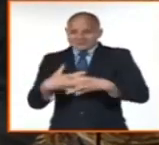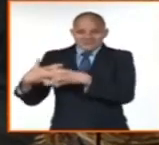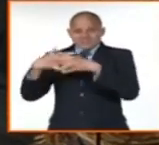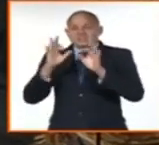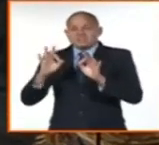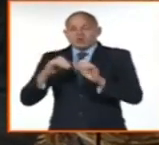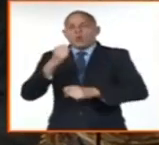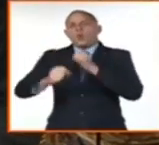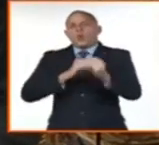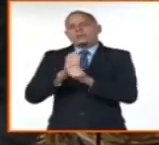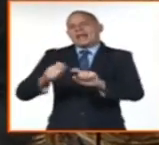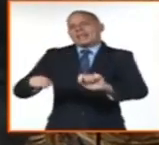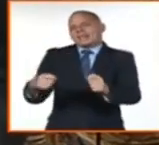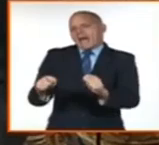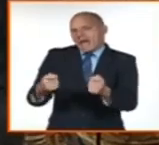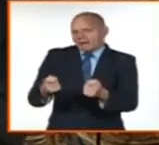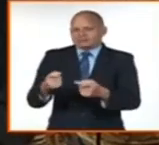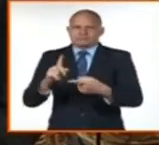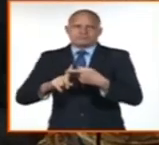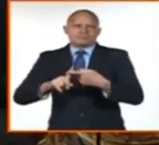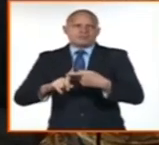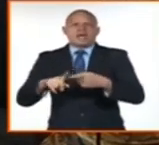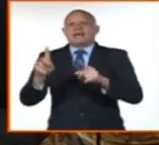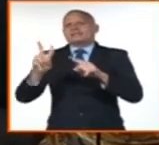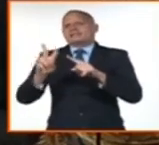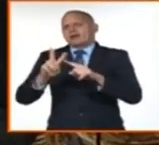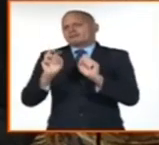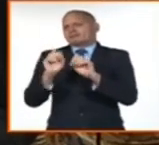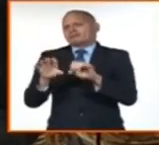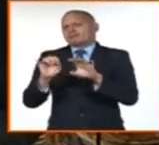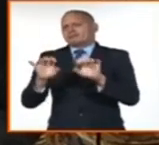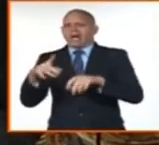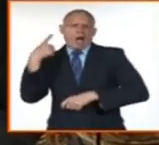desmontando, diciendo mentiras, desprestigiando, ¿no? Eso ha estado siempre.